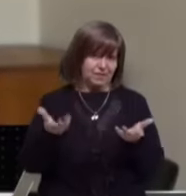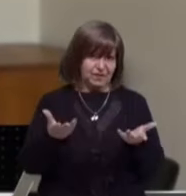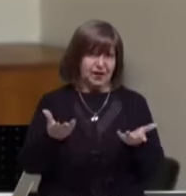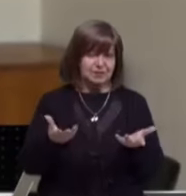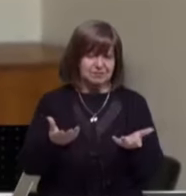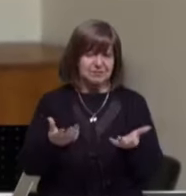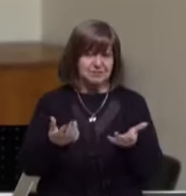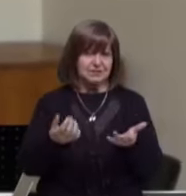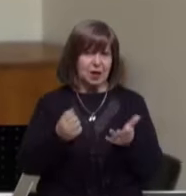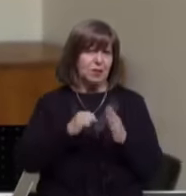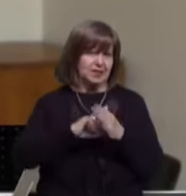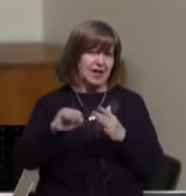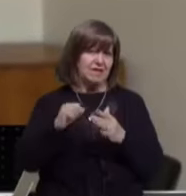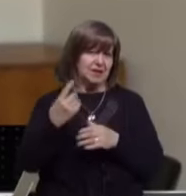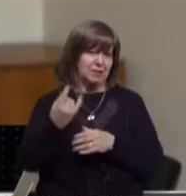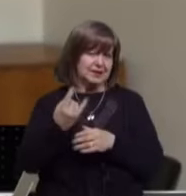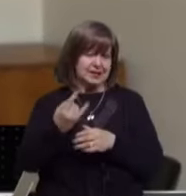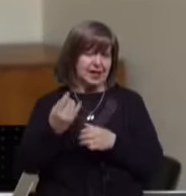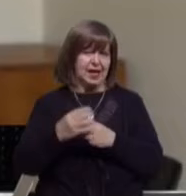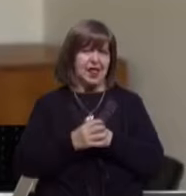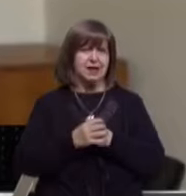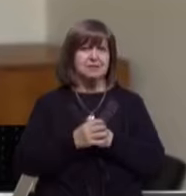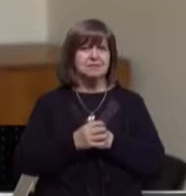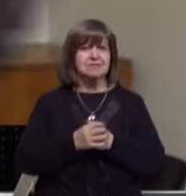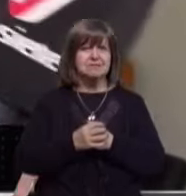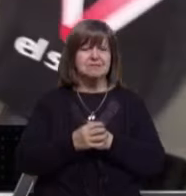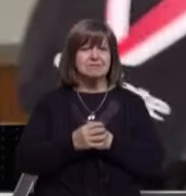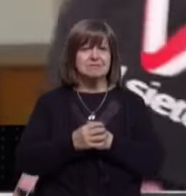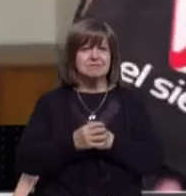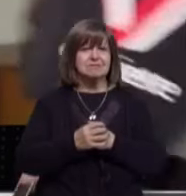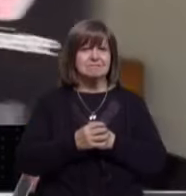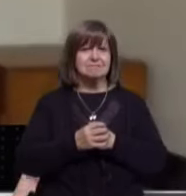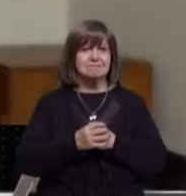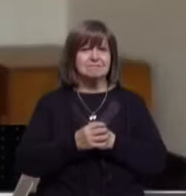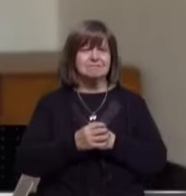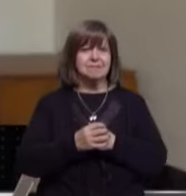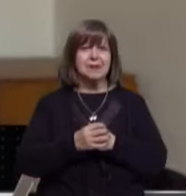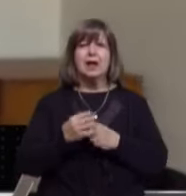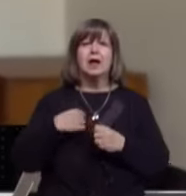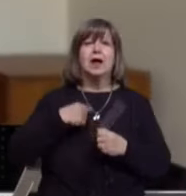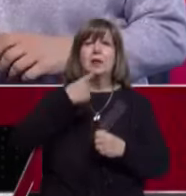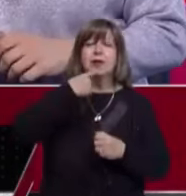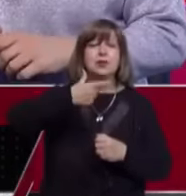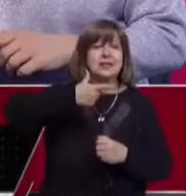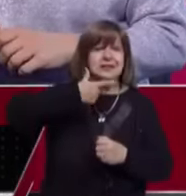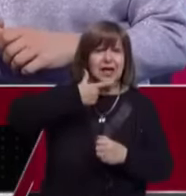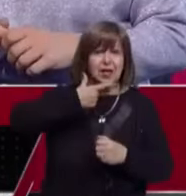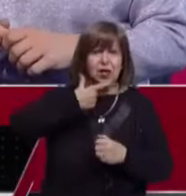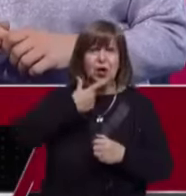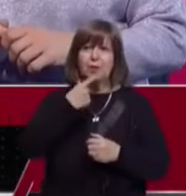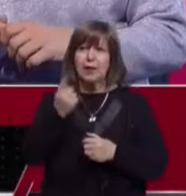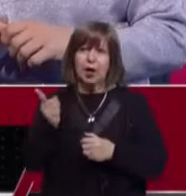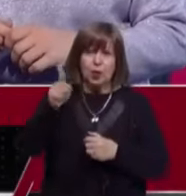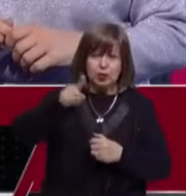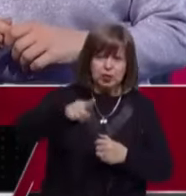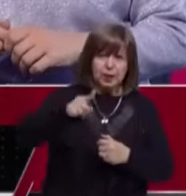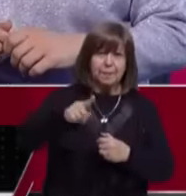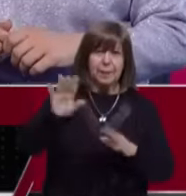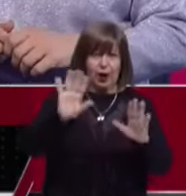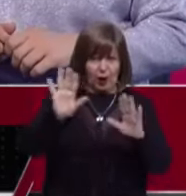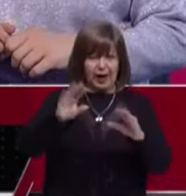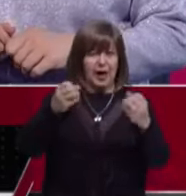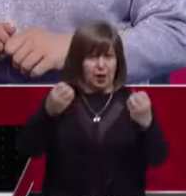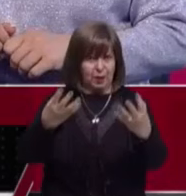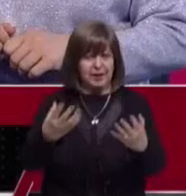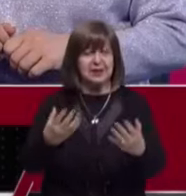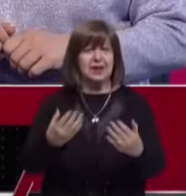de que continúen en ese engaño. Sí, chicos, lo escucho. Cortito, te pregunto, que le pregunté a la doctora, saludarlo primero, ¿cómo